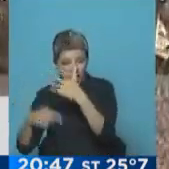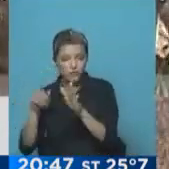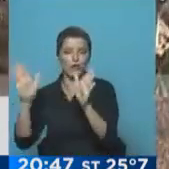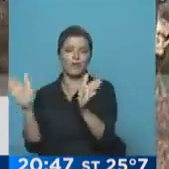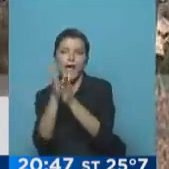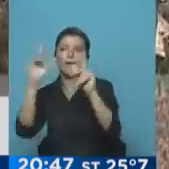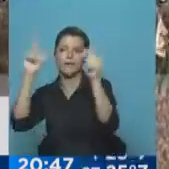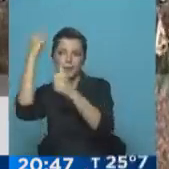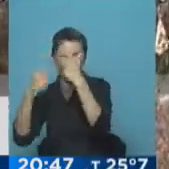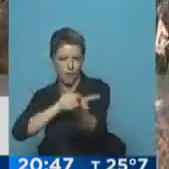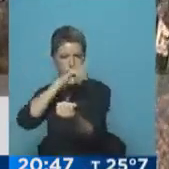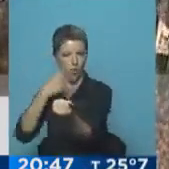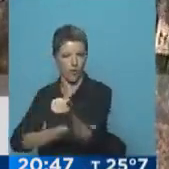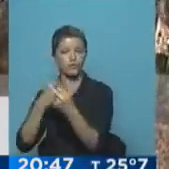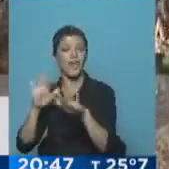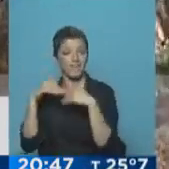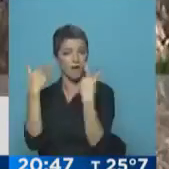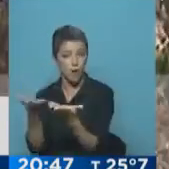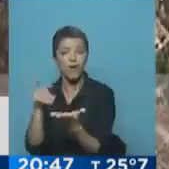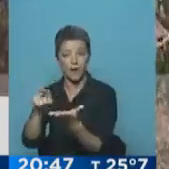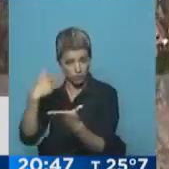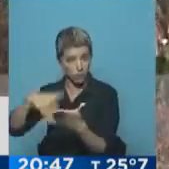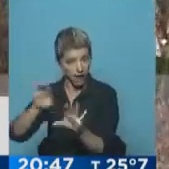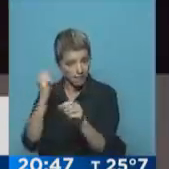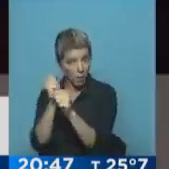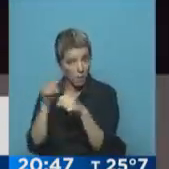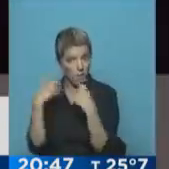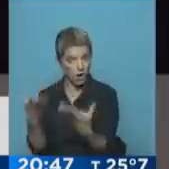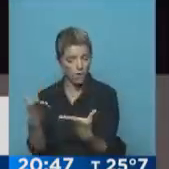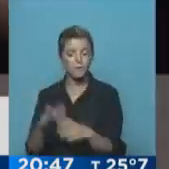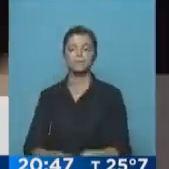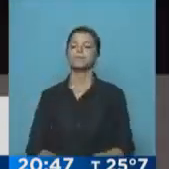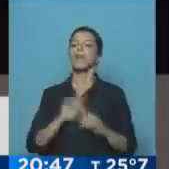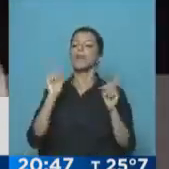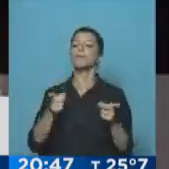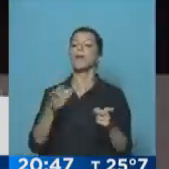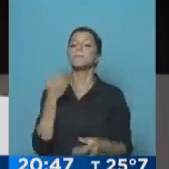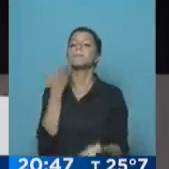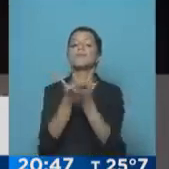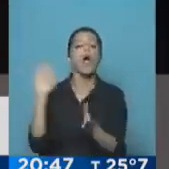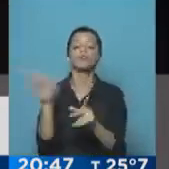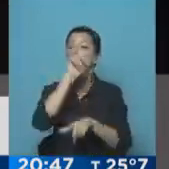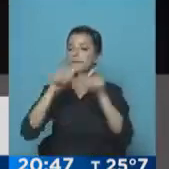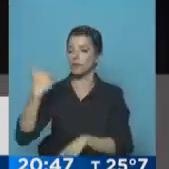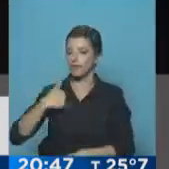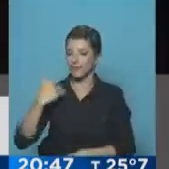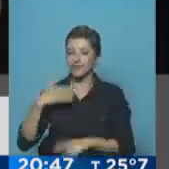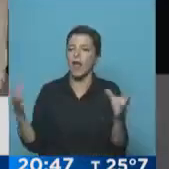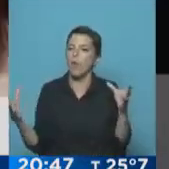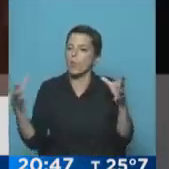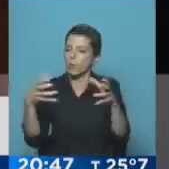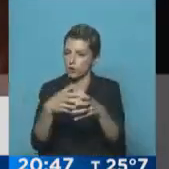favor. También se refirió en su discurso a todos los argentinos, pidió que nos mantengamos